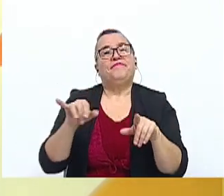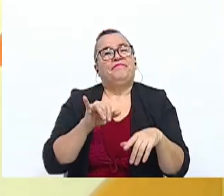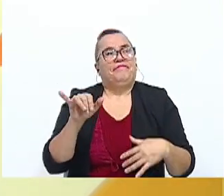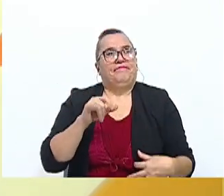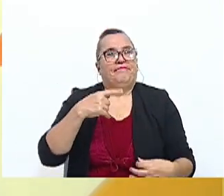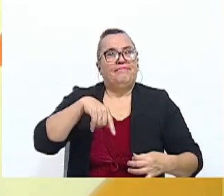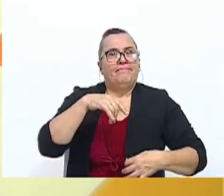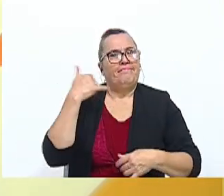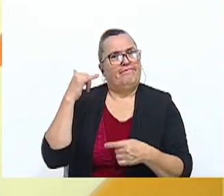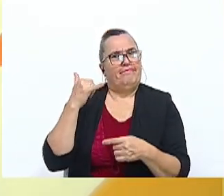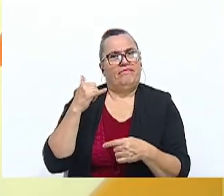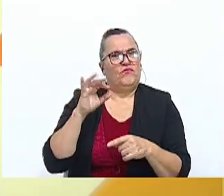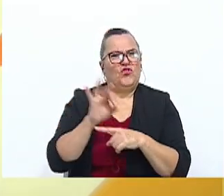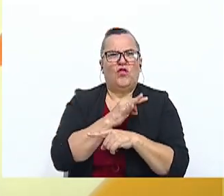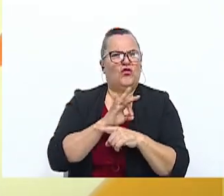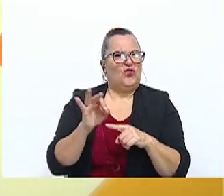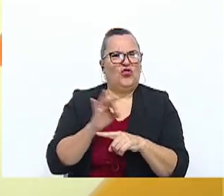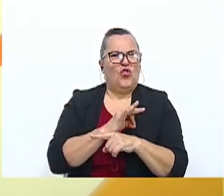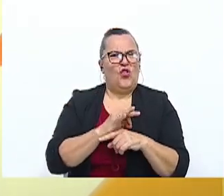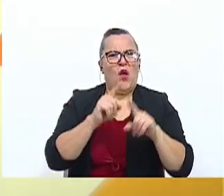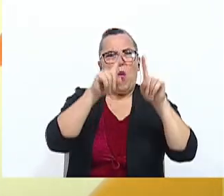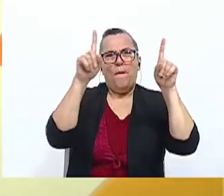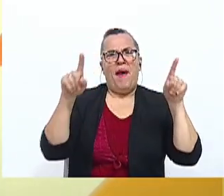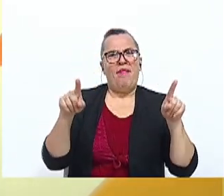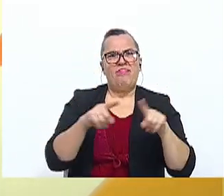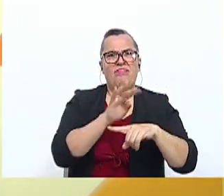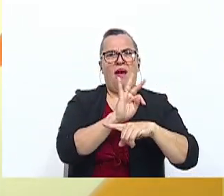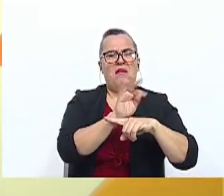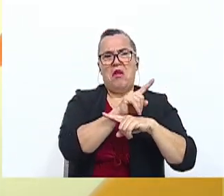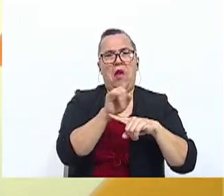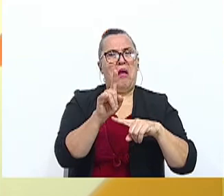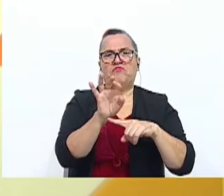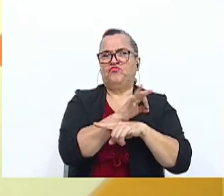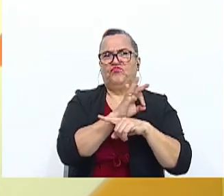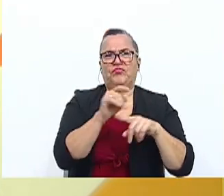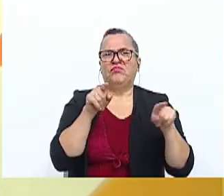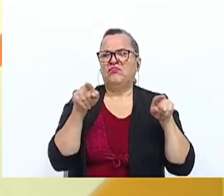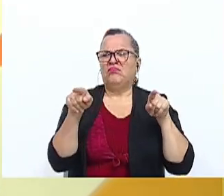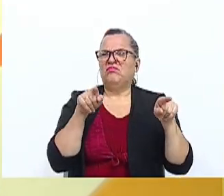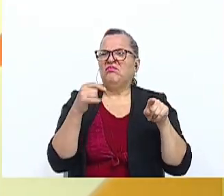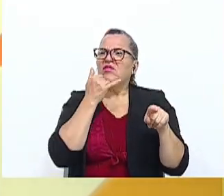nuestro celular no sirve o la pantalla no sirve. ¿Les ha sucedido?